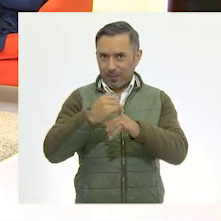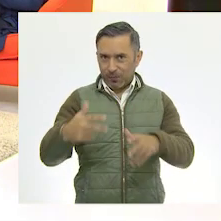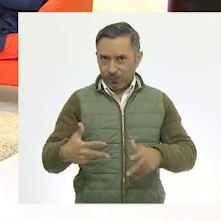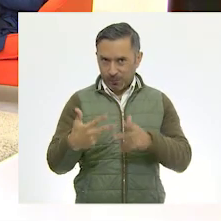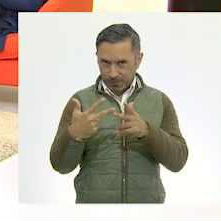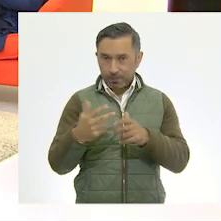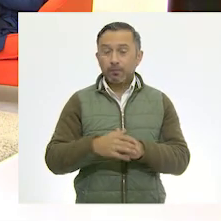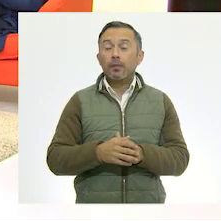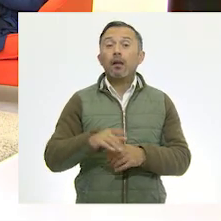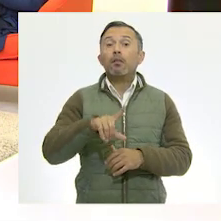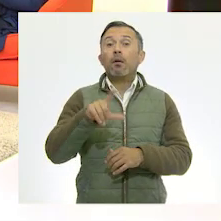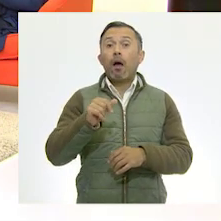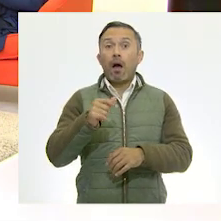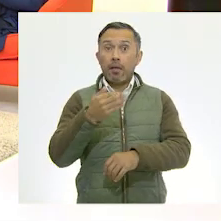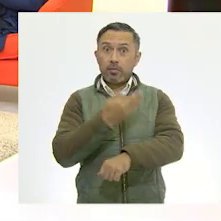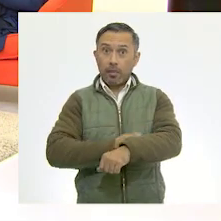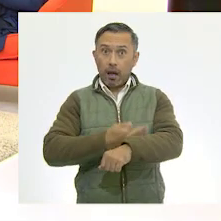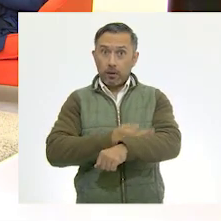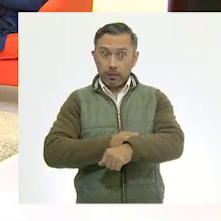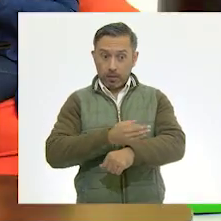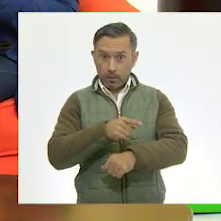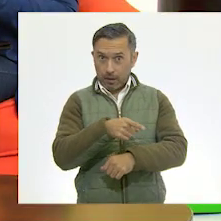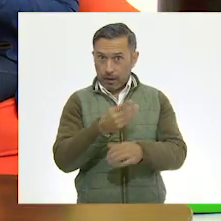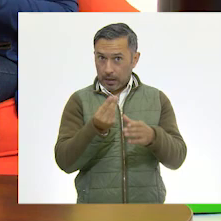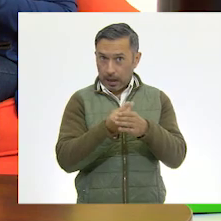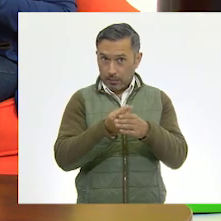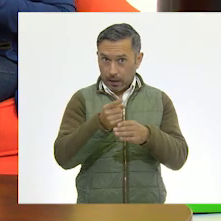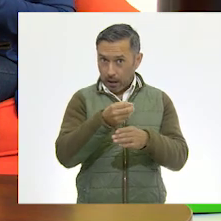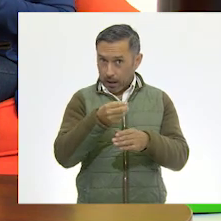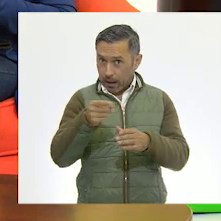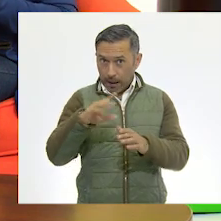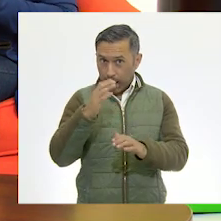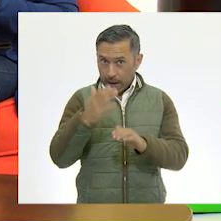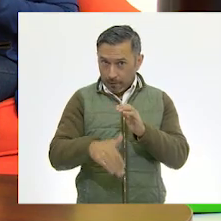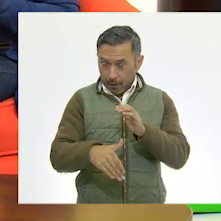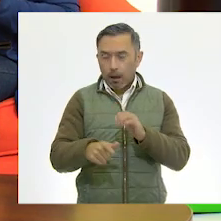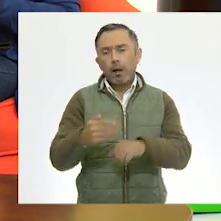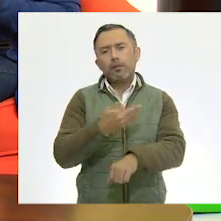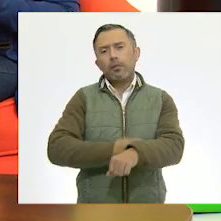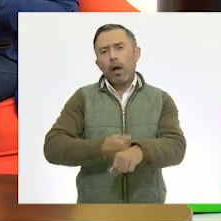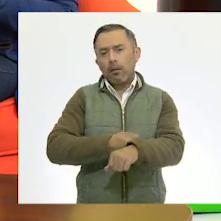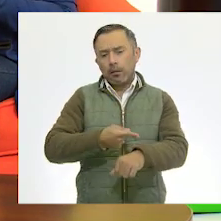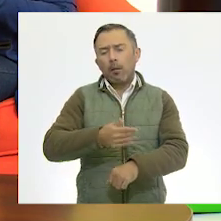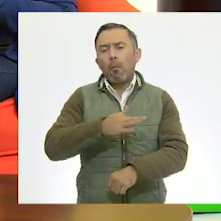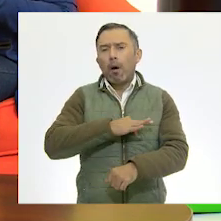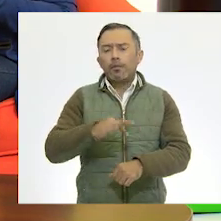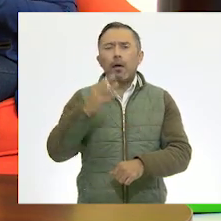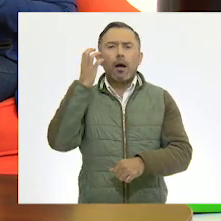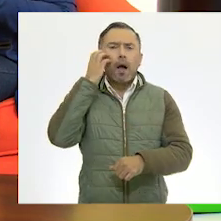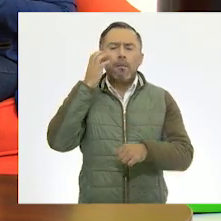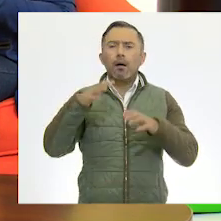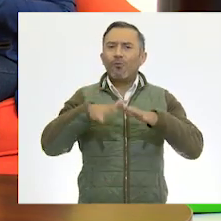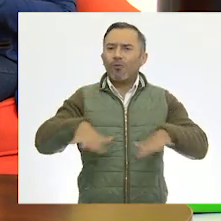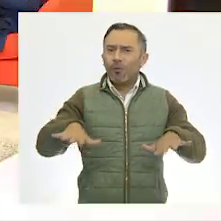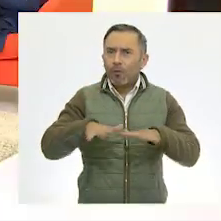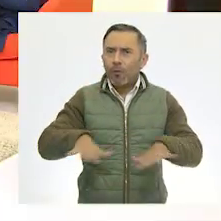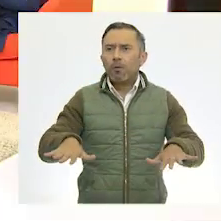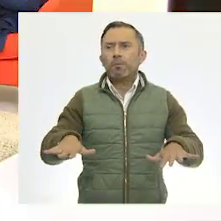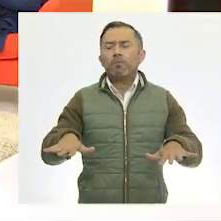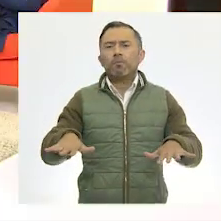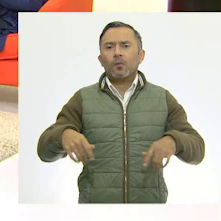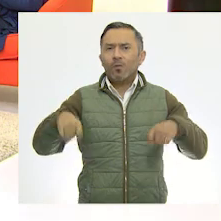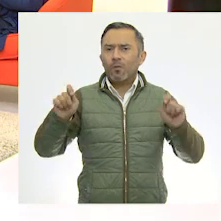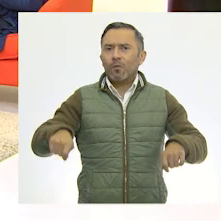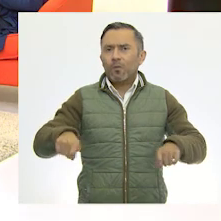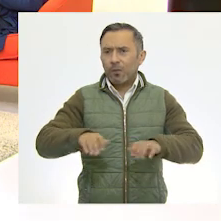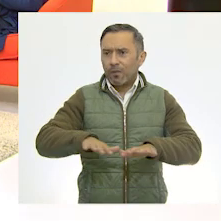vez que termina su clase, el niño puede tender su cama, ayudar en los quehaceres, en algunos quehaceres